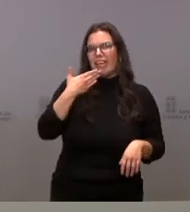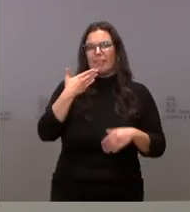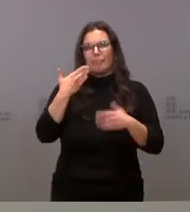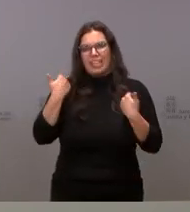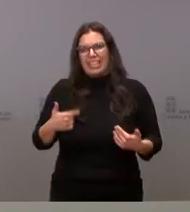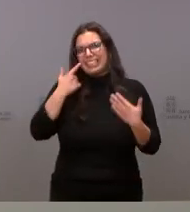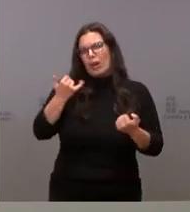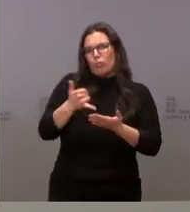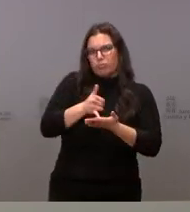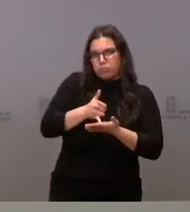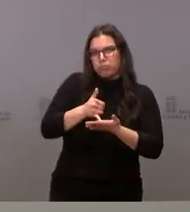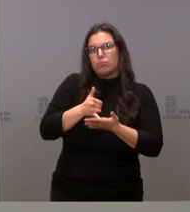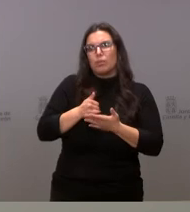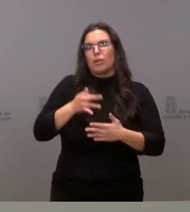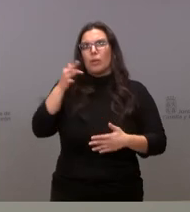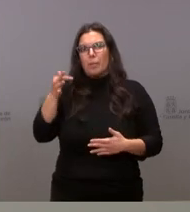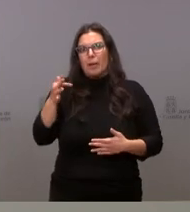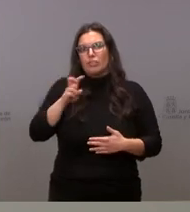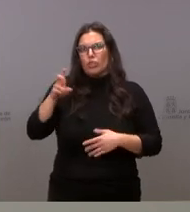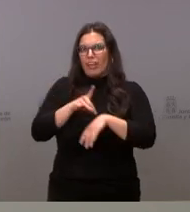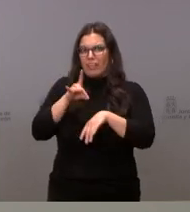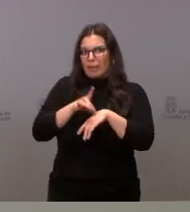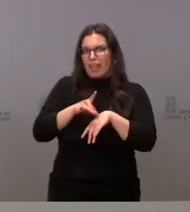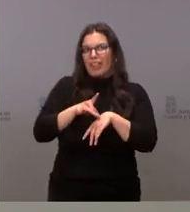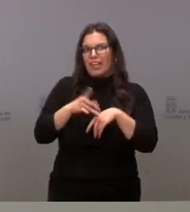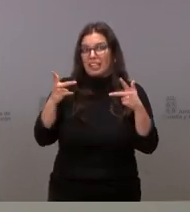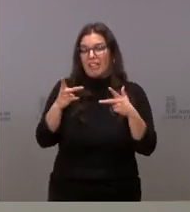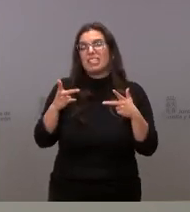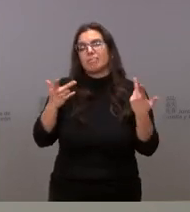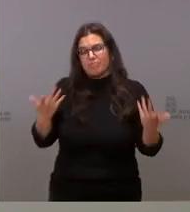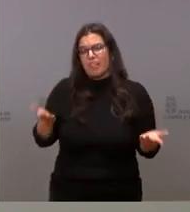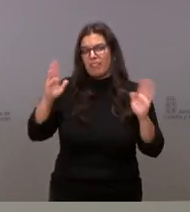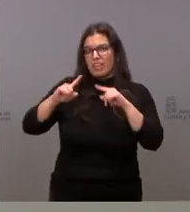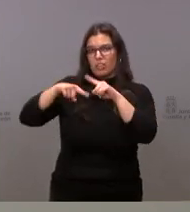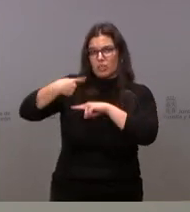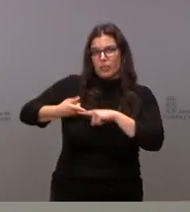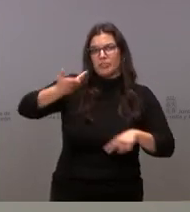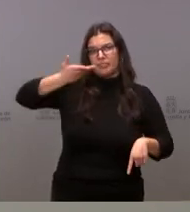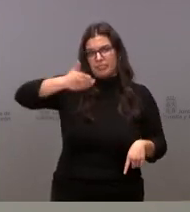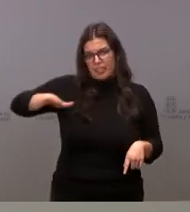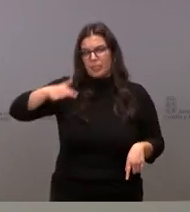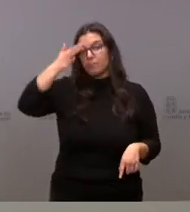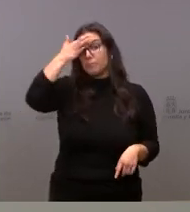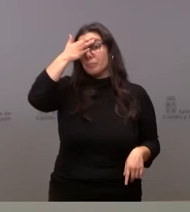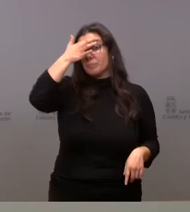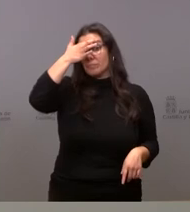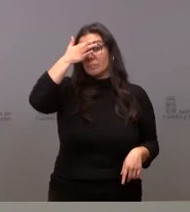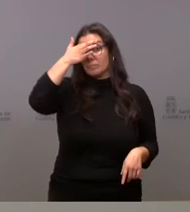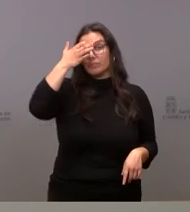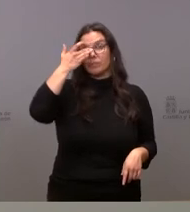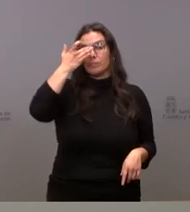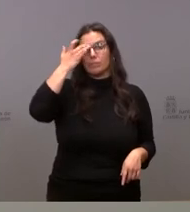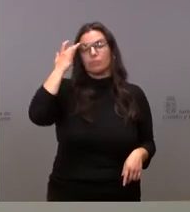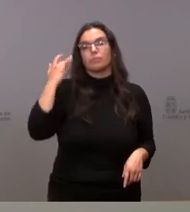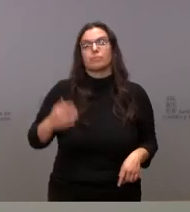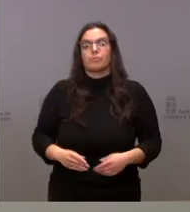pacientes como ruidos con comorbilidades importantes pues producen una situación de mortalidad en cuanto